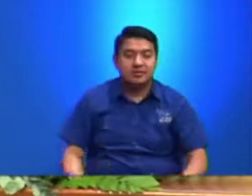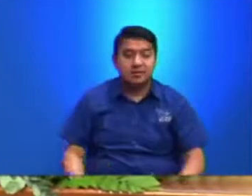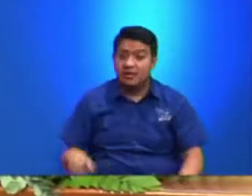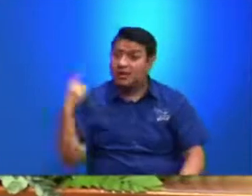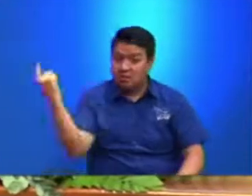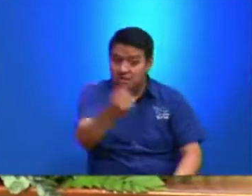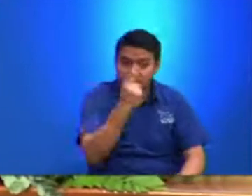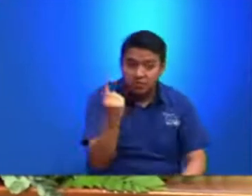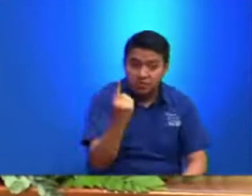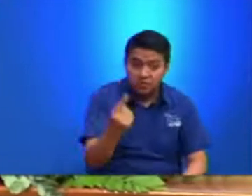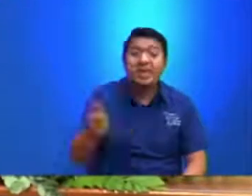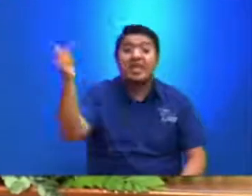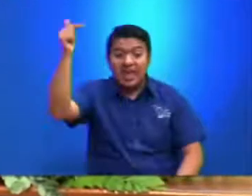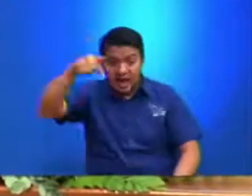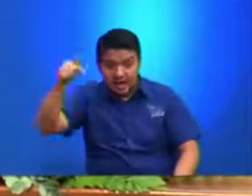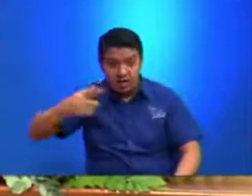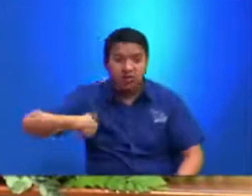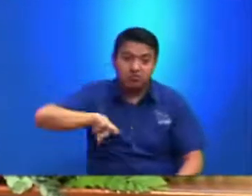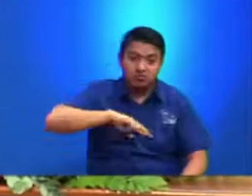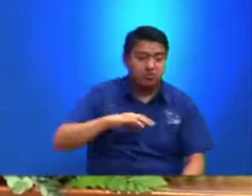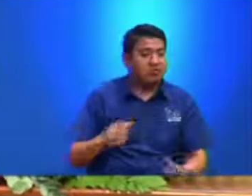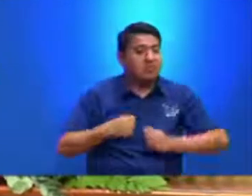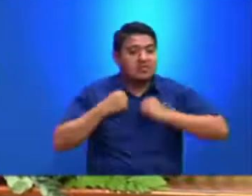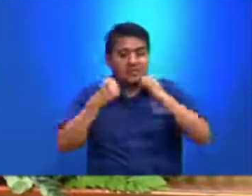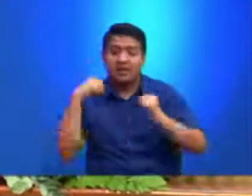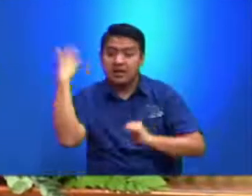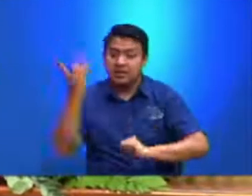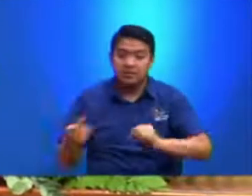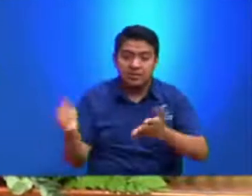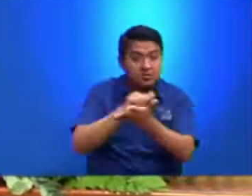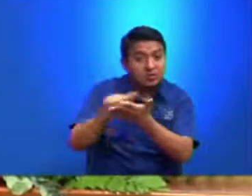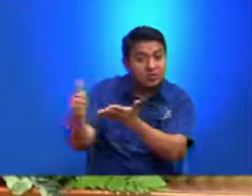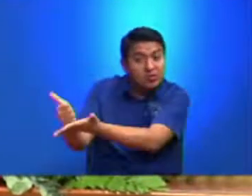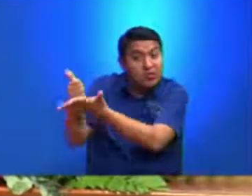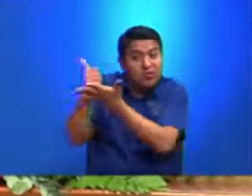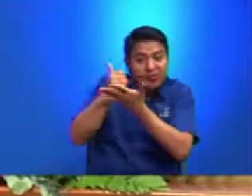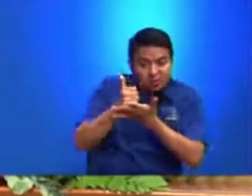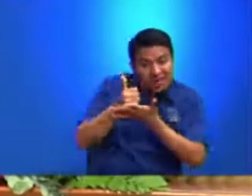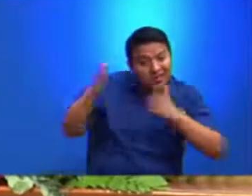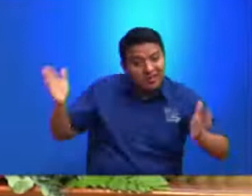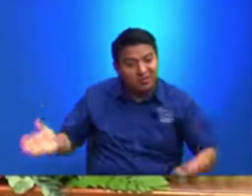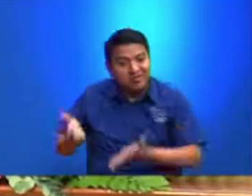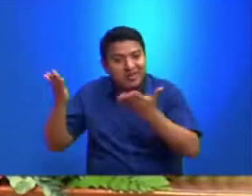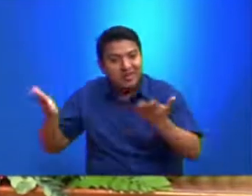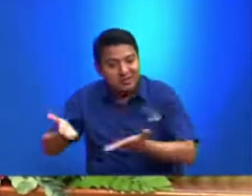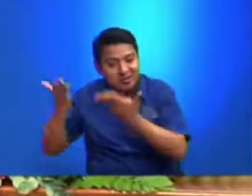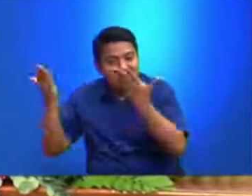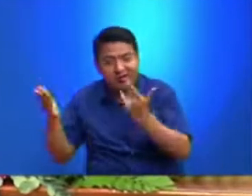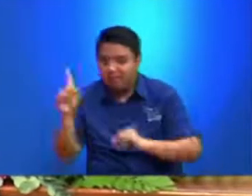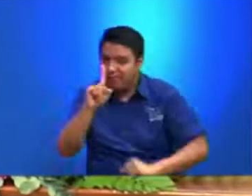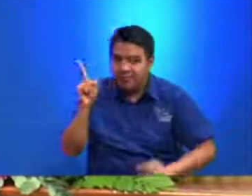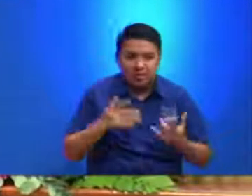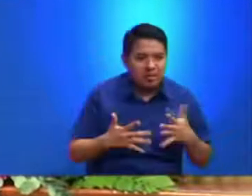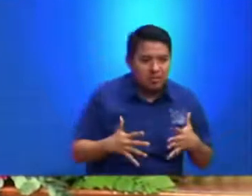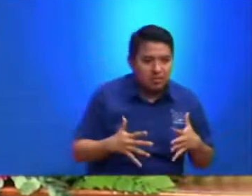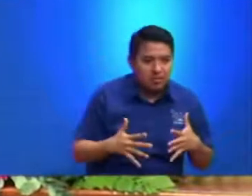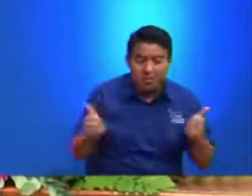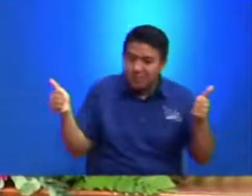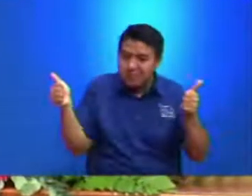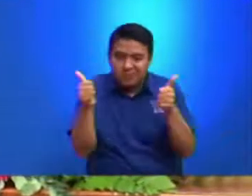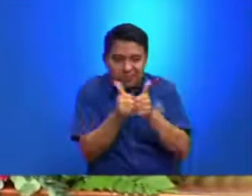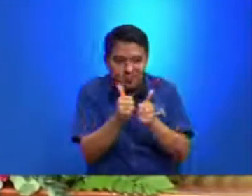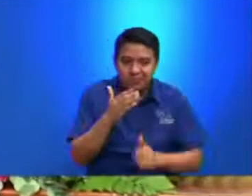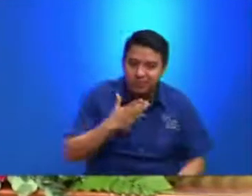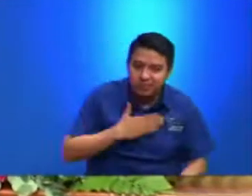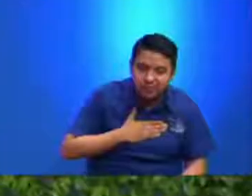fuimos sanados. Y el Espíritu Santo que siempre está con nosotros y nos da aliento, ¿no? No temas, yo estoy contigo.